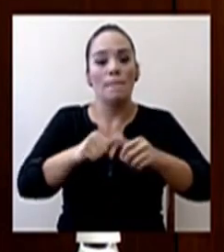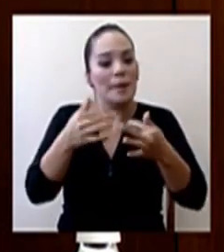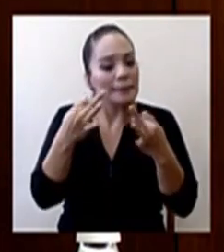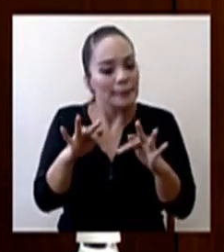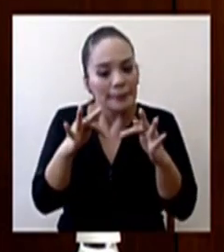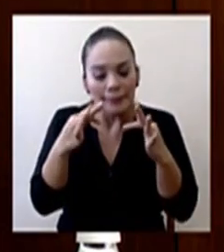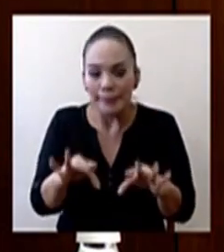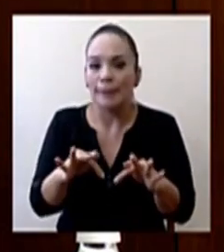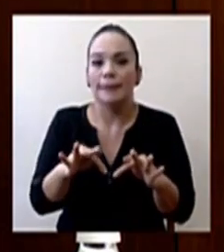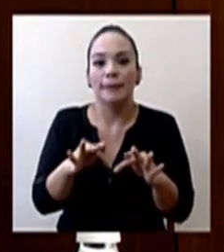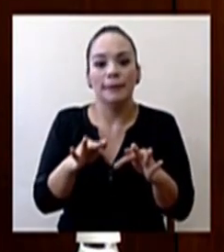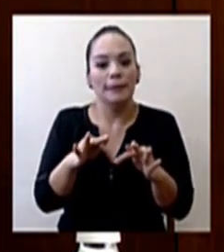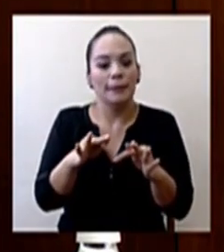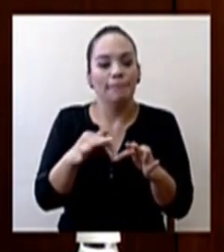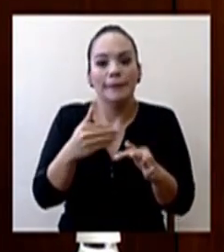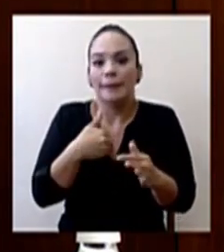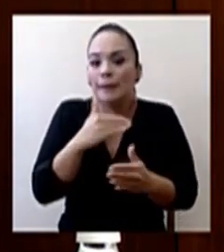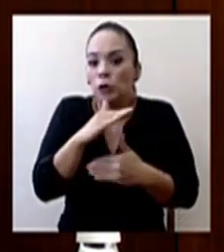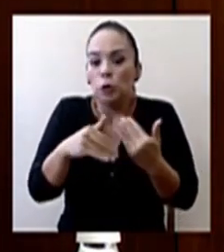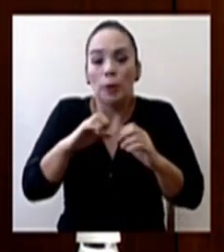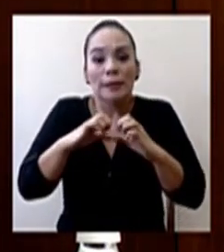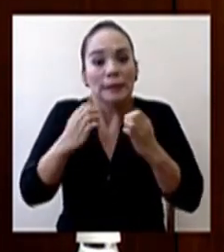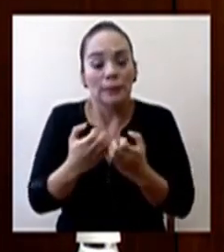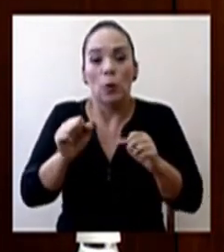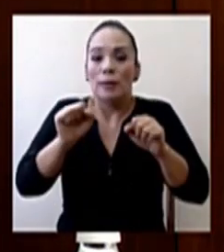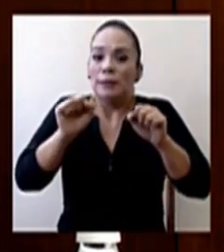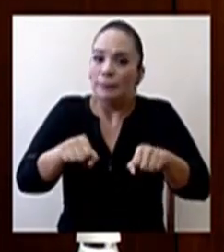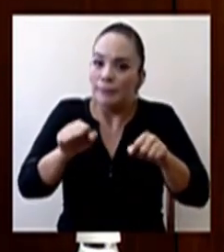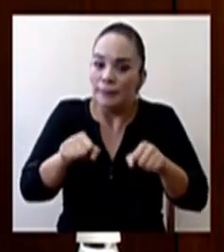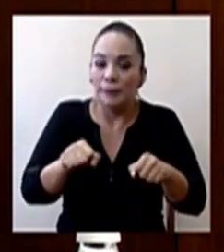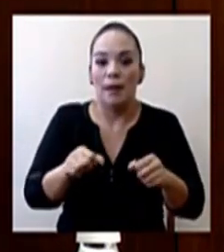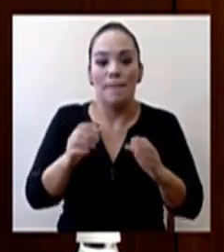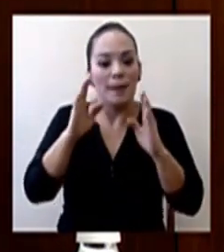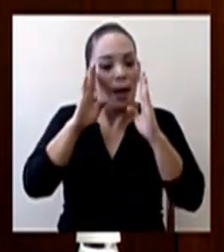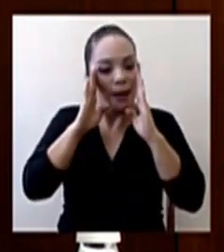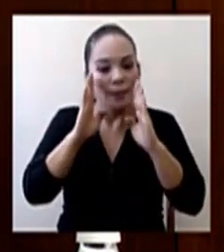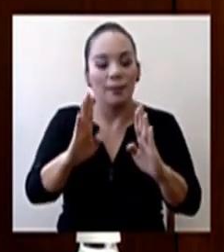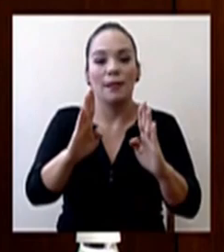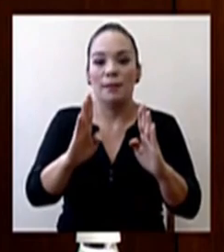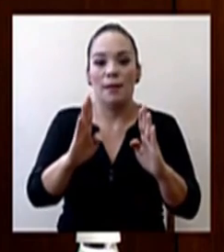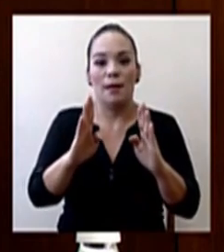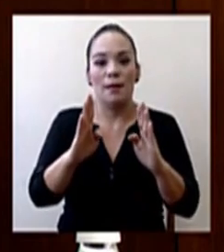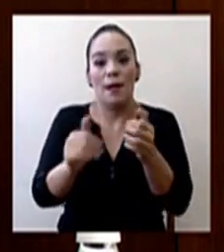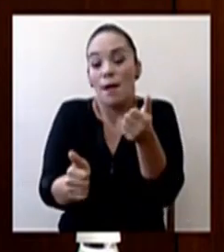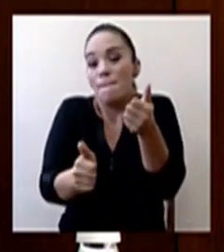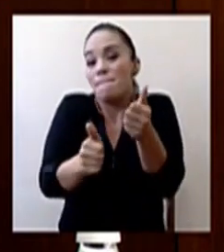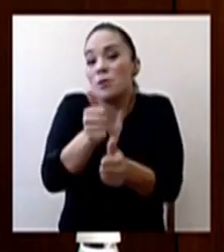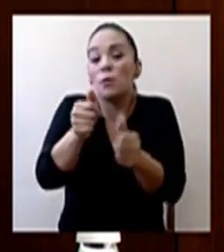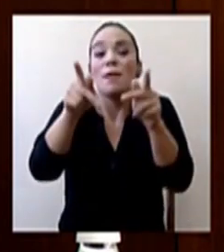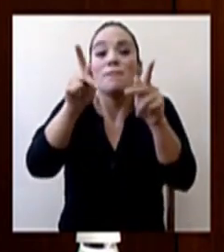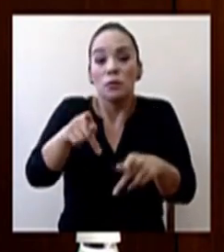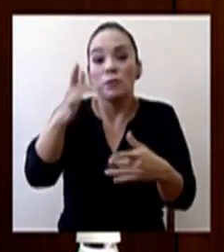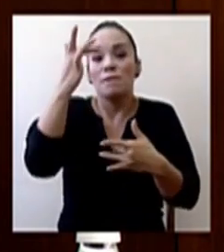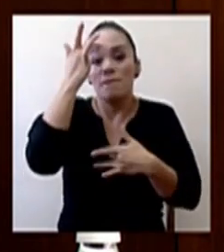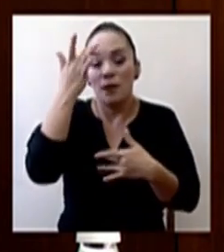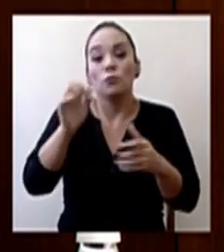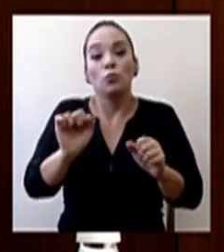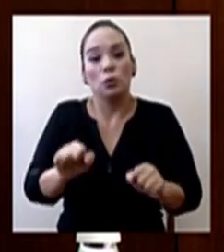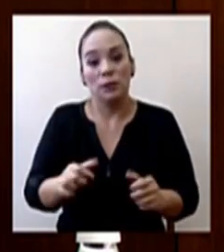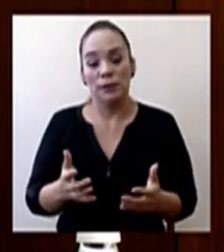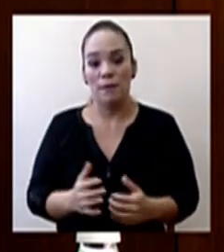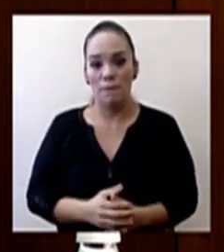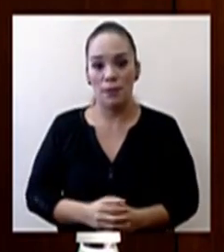capacidad plena de la institución para poder atender la mayor cantidad de pacientes posibles.